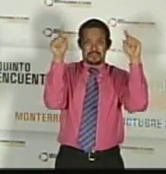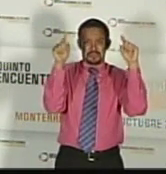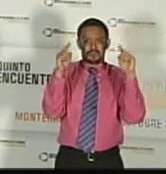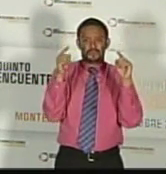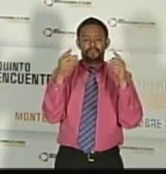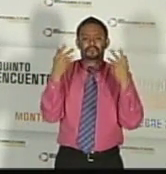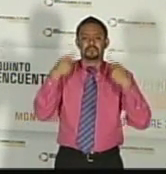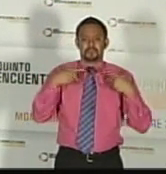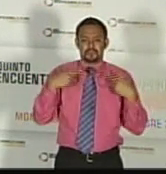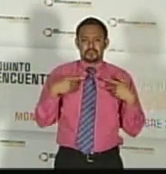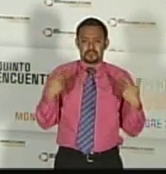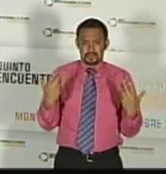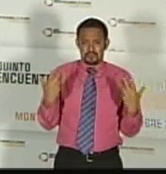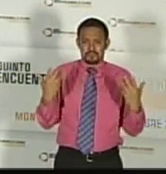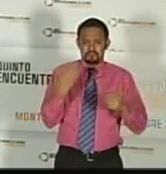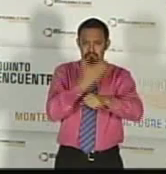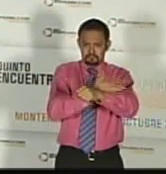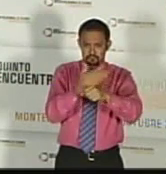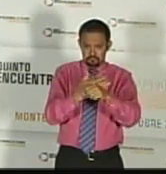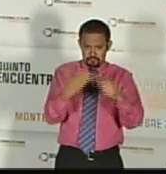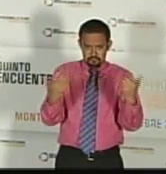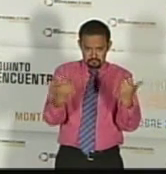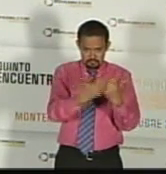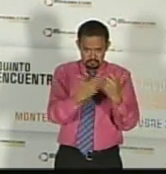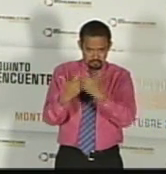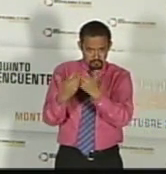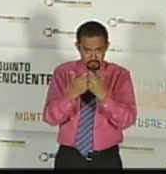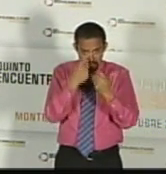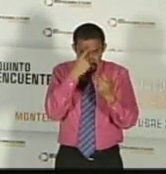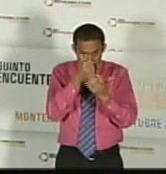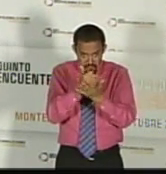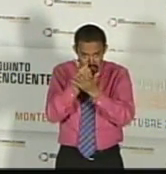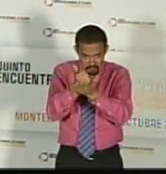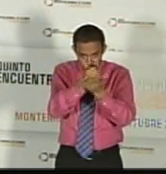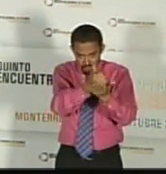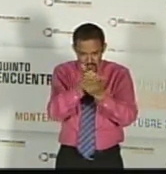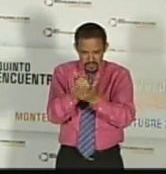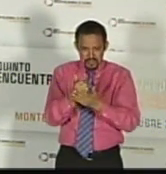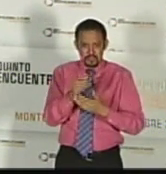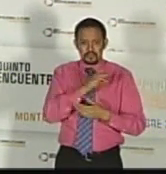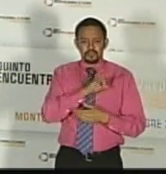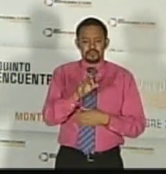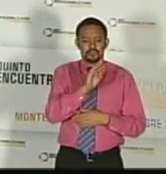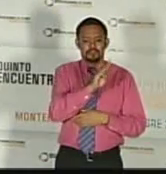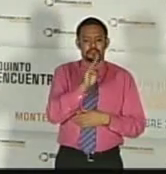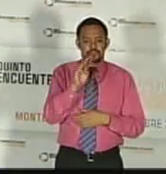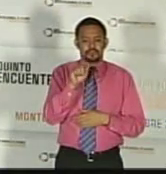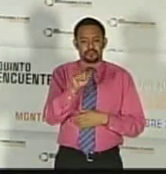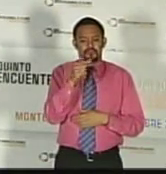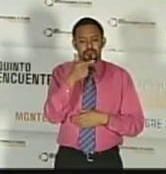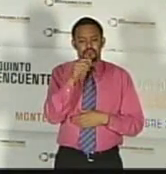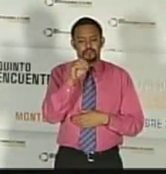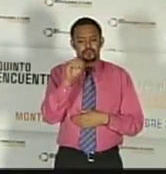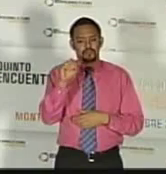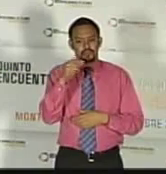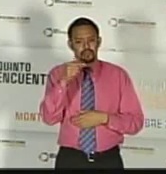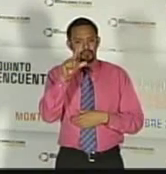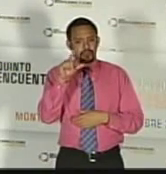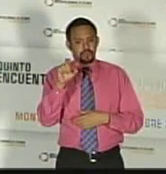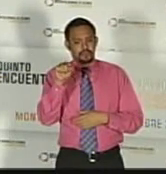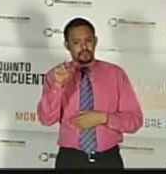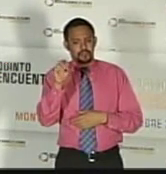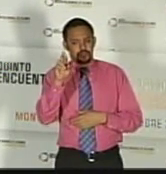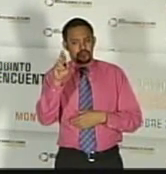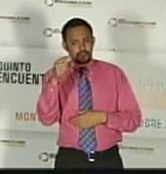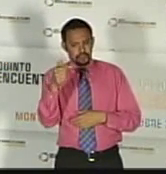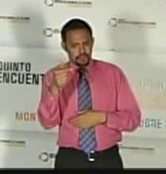globales. Quisiéramos colocar, y estamos haciéndolo, pueden hacer clic en evolve.org y acabamos de